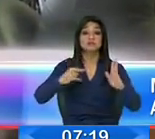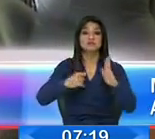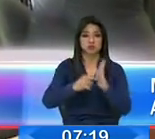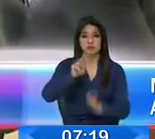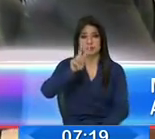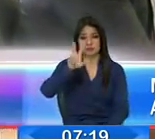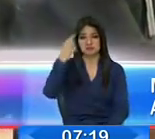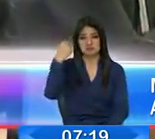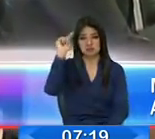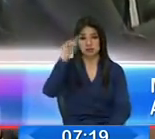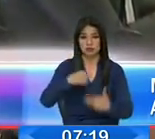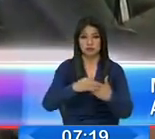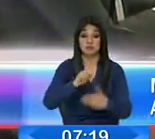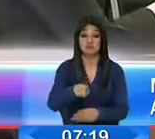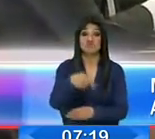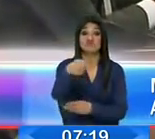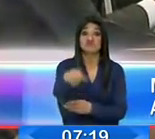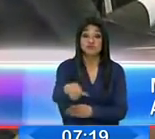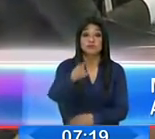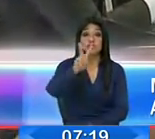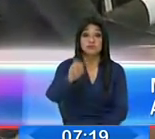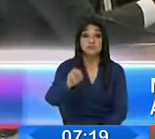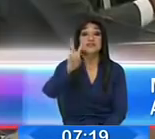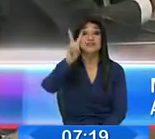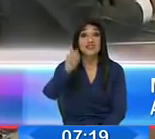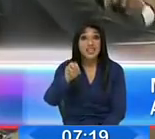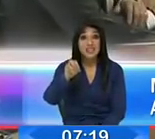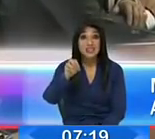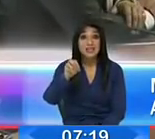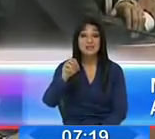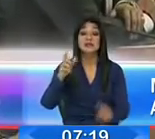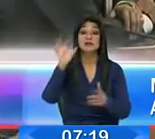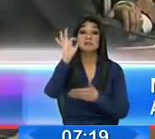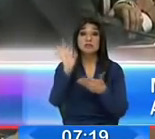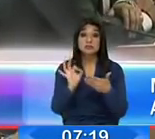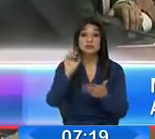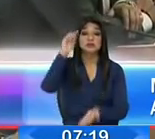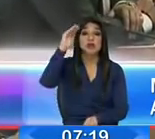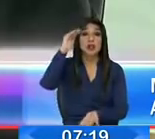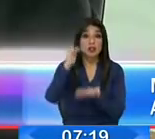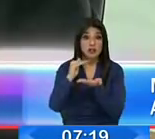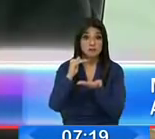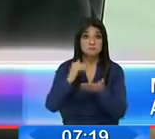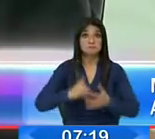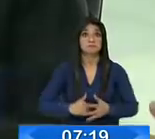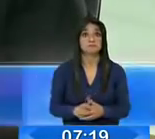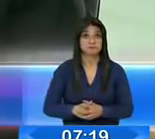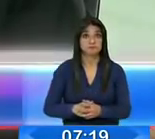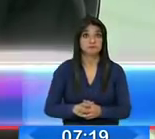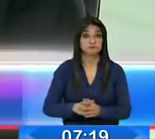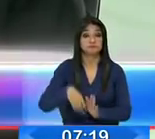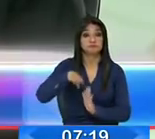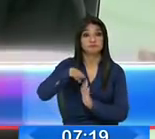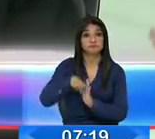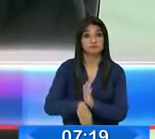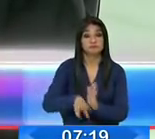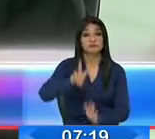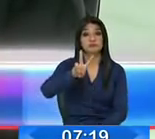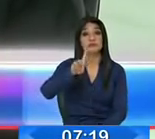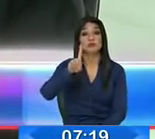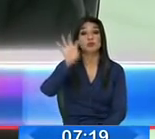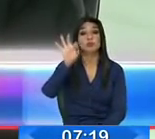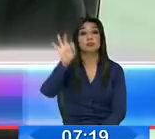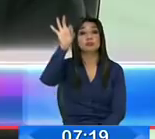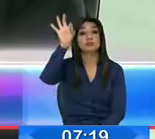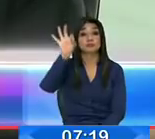de dólares, mientras que para el próximo año este presupuesto se reduciría. Una reducción del